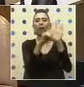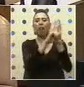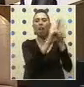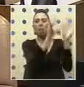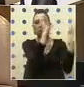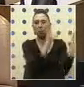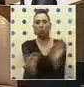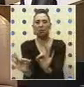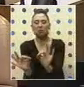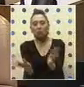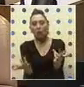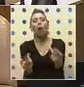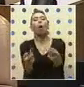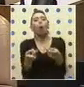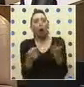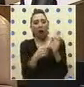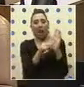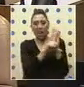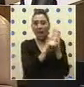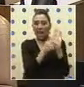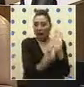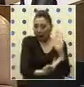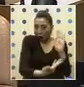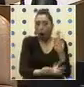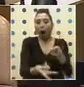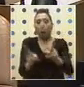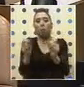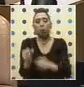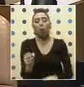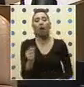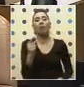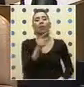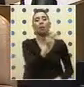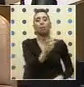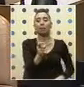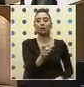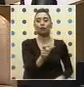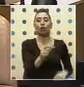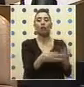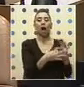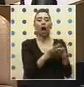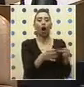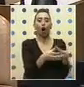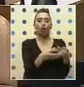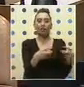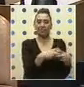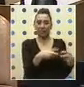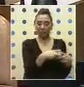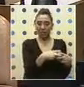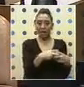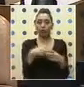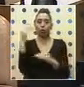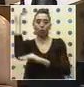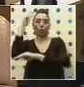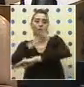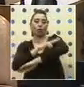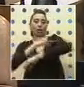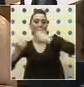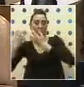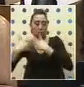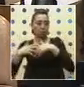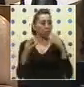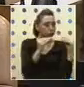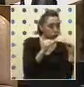la posibilidad de pactar entre trabajadores a través de sus organizaciones sindicales y el empleador algunas